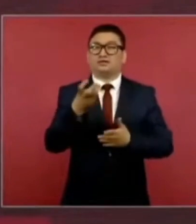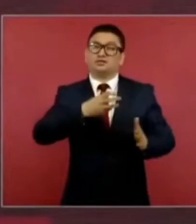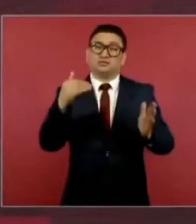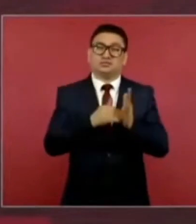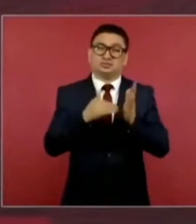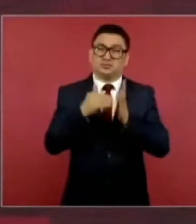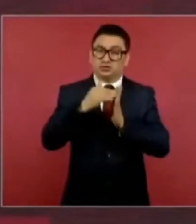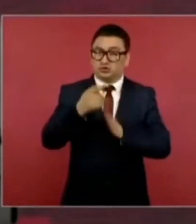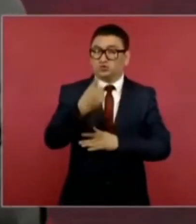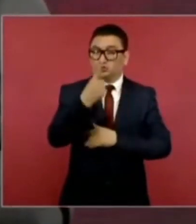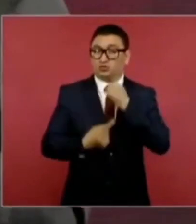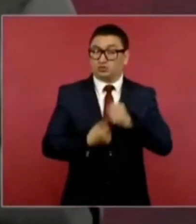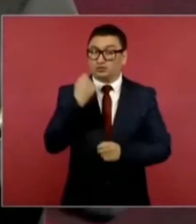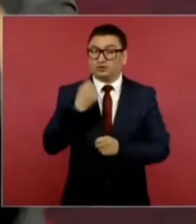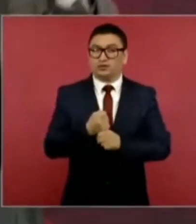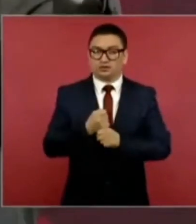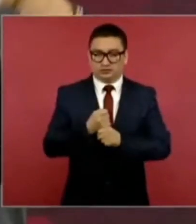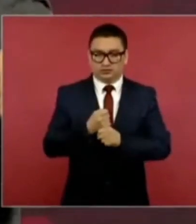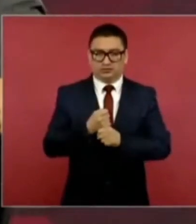año,